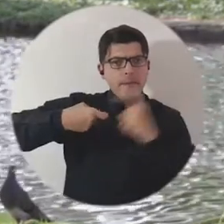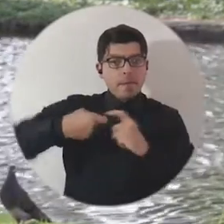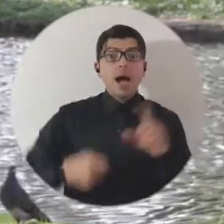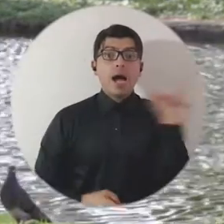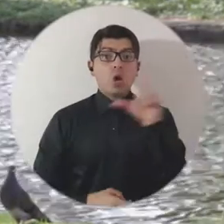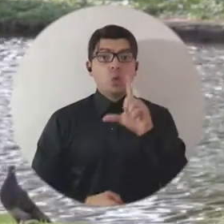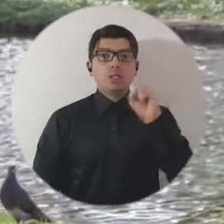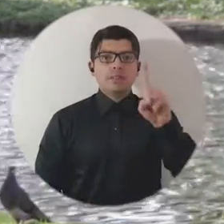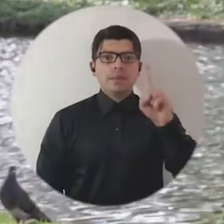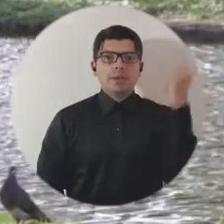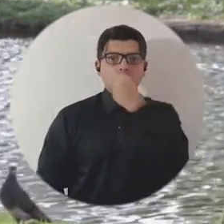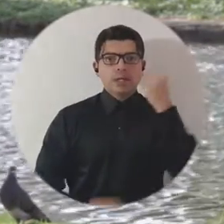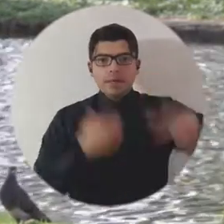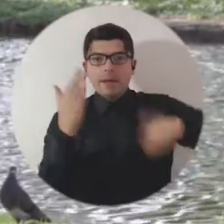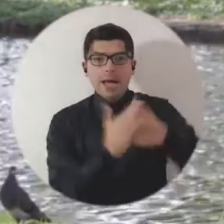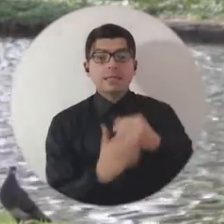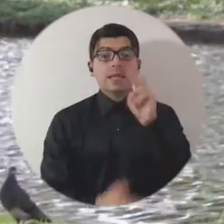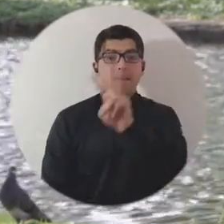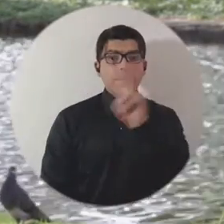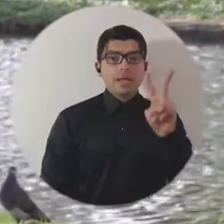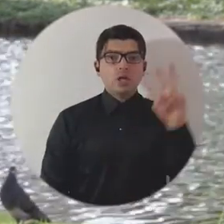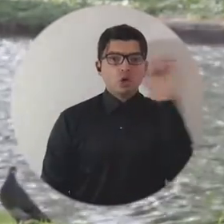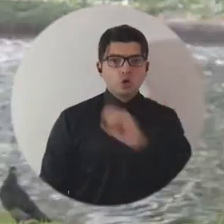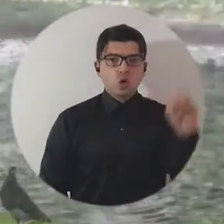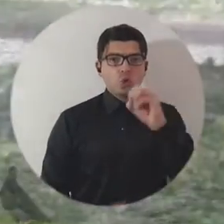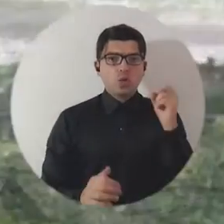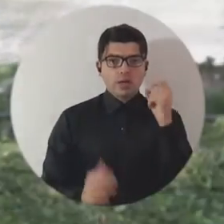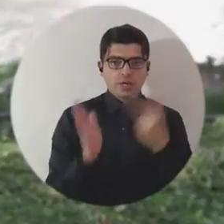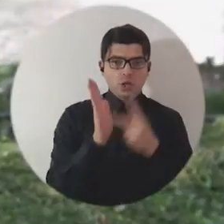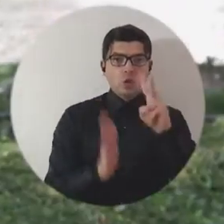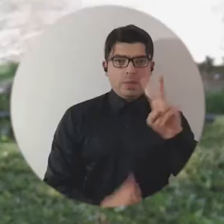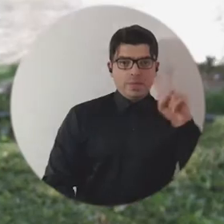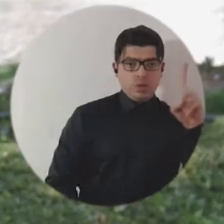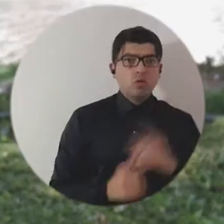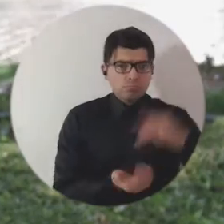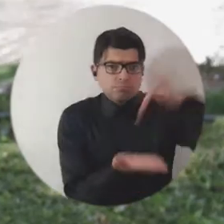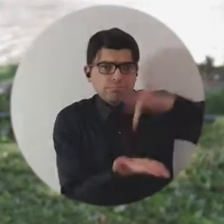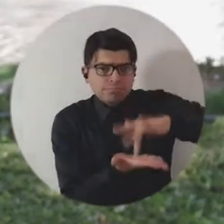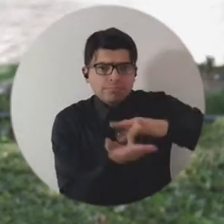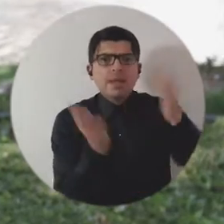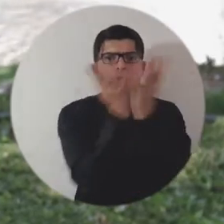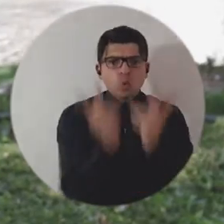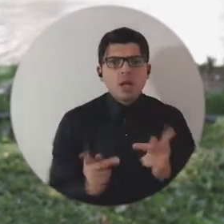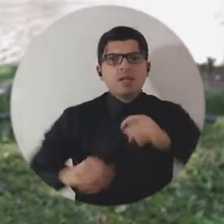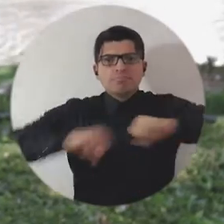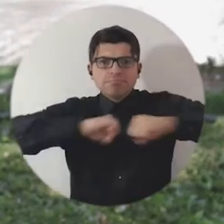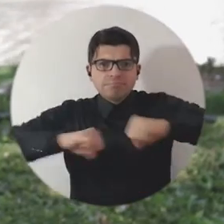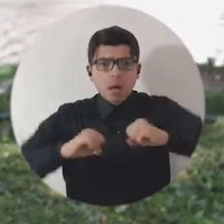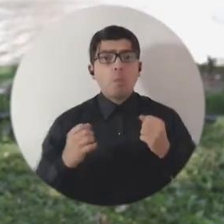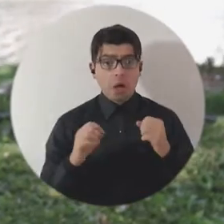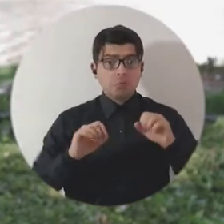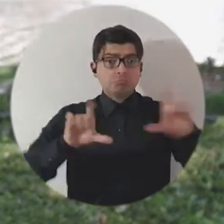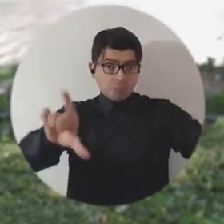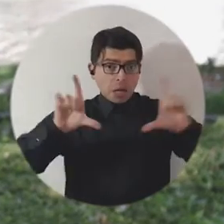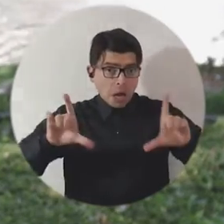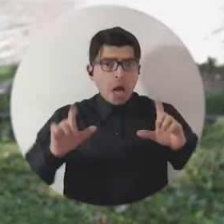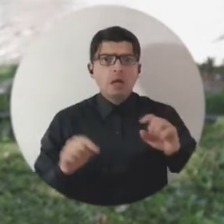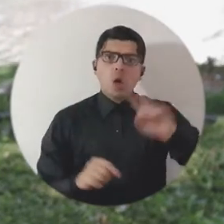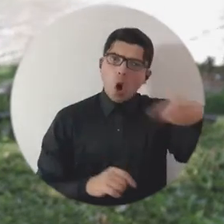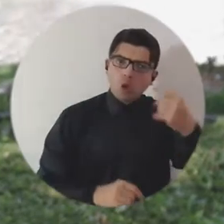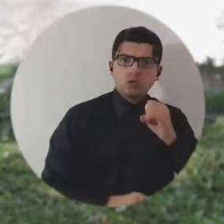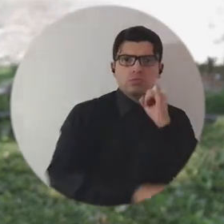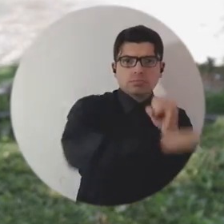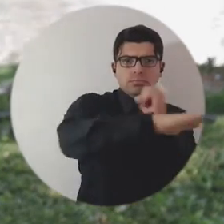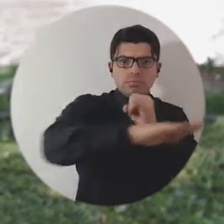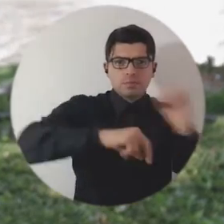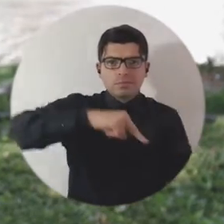desde el lunes 1 de septiembre al 22 de octubre del 2021. Pueden participar estudiantes activos de grados de